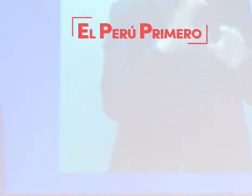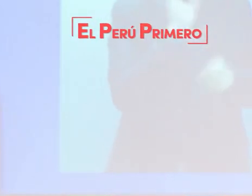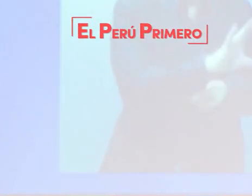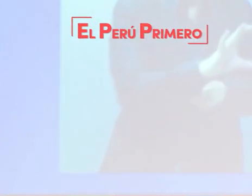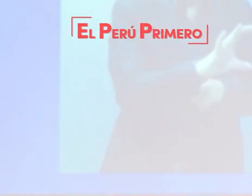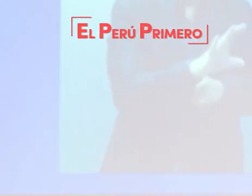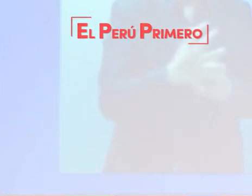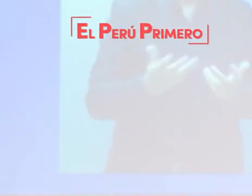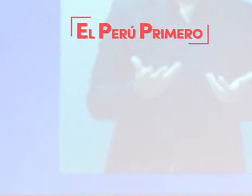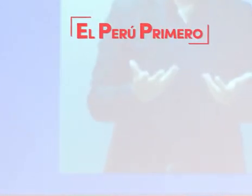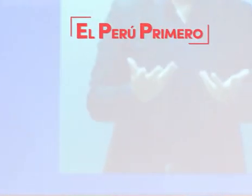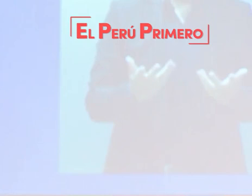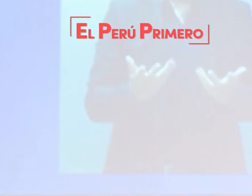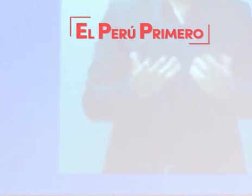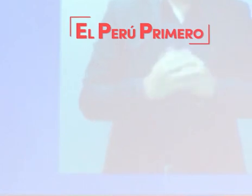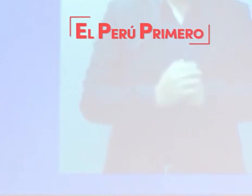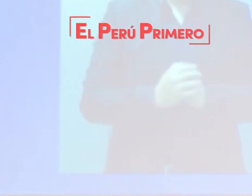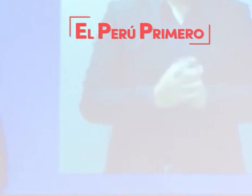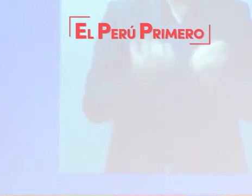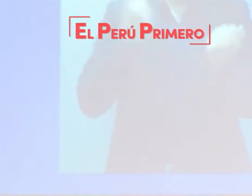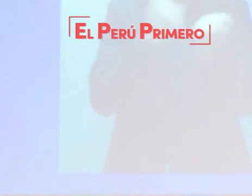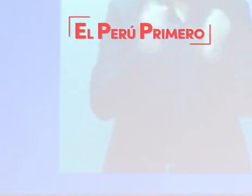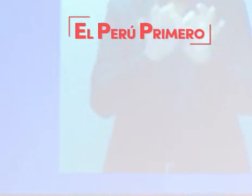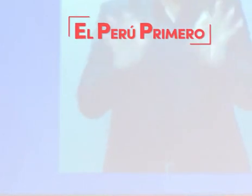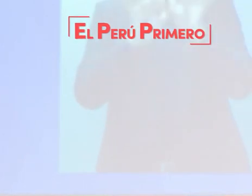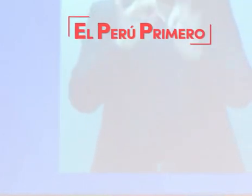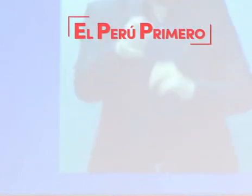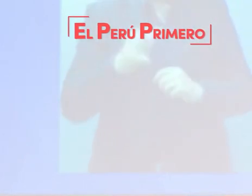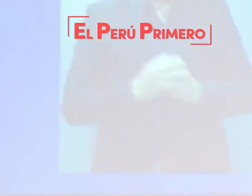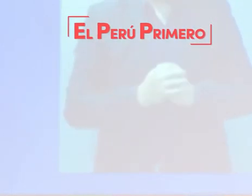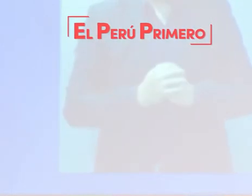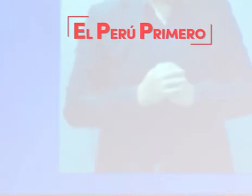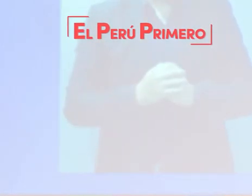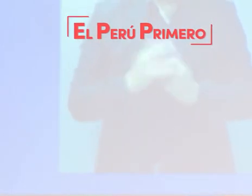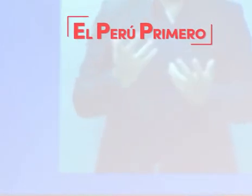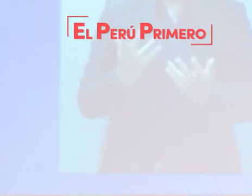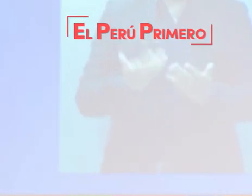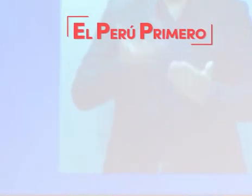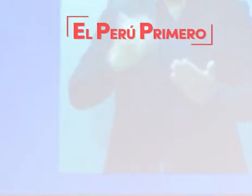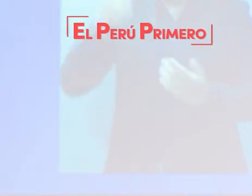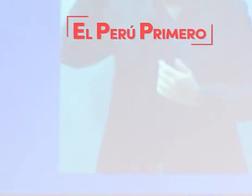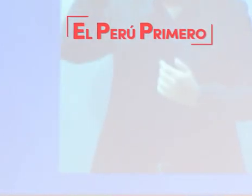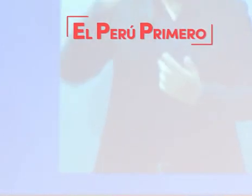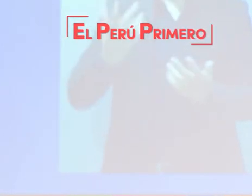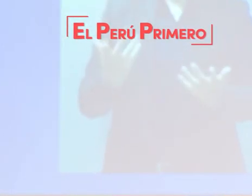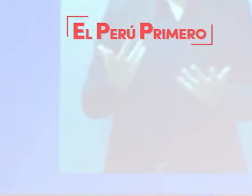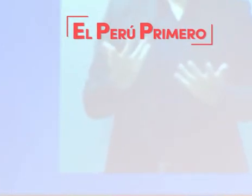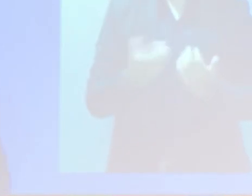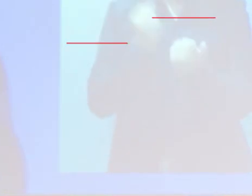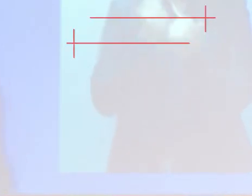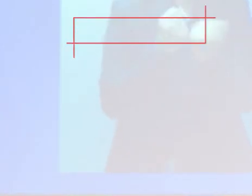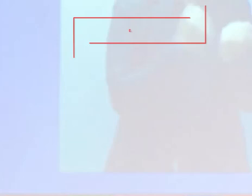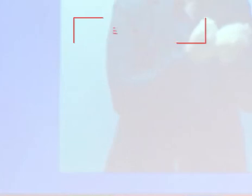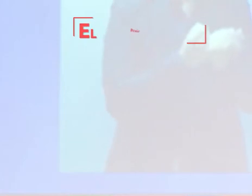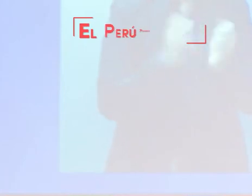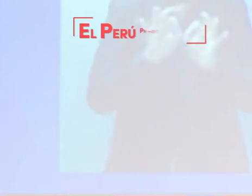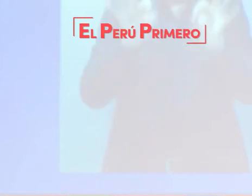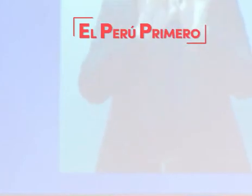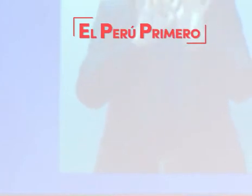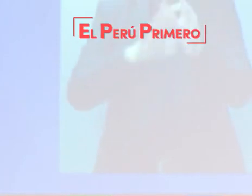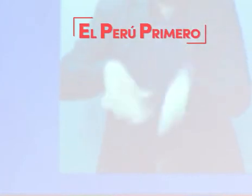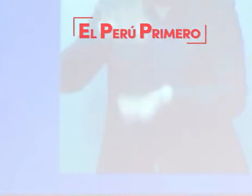doble pobreza, pero están escondidas en el promedio nacional. Y eso es lo que tenemos que